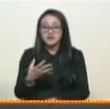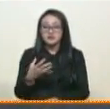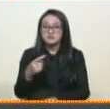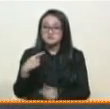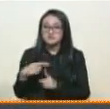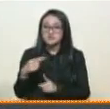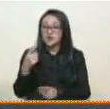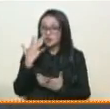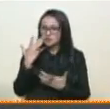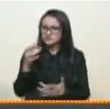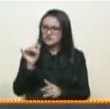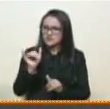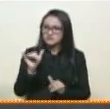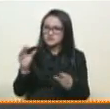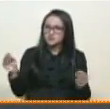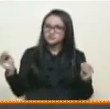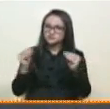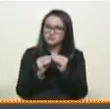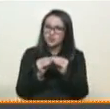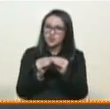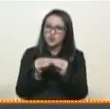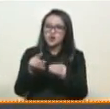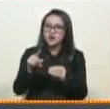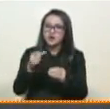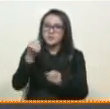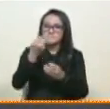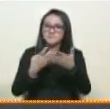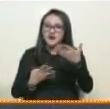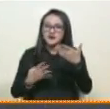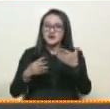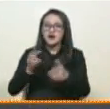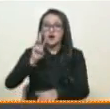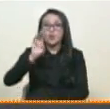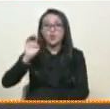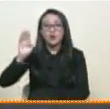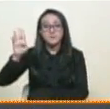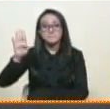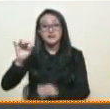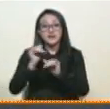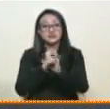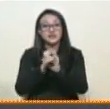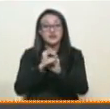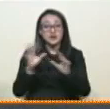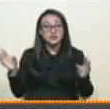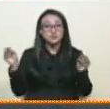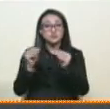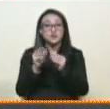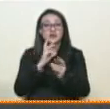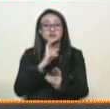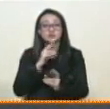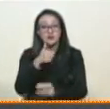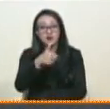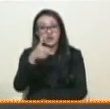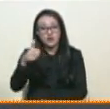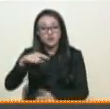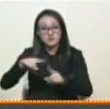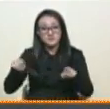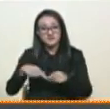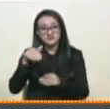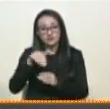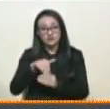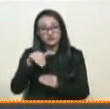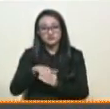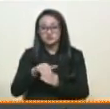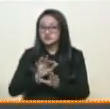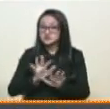está reflejado en la página web del Consejo Nacional Electoral con el resultado de cada una de las mesas de votación. Entonces,